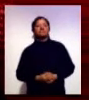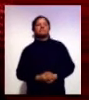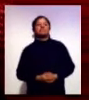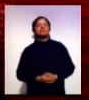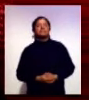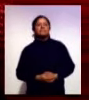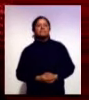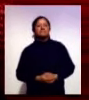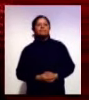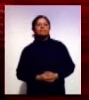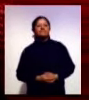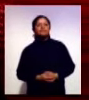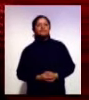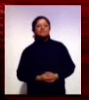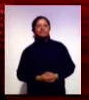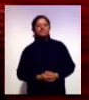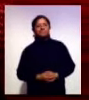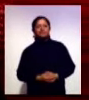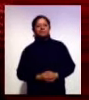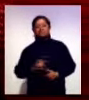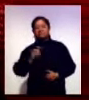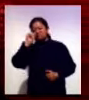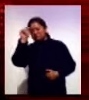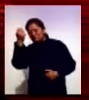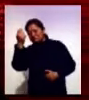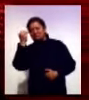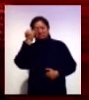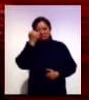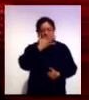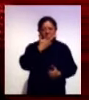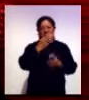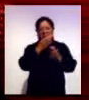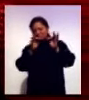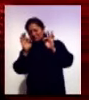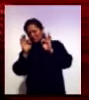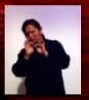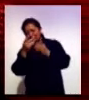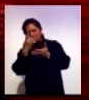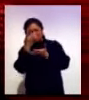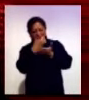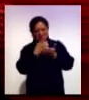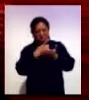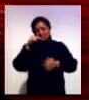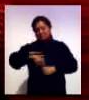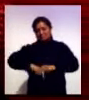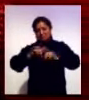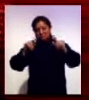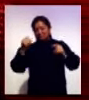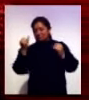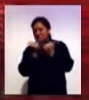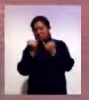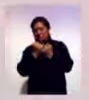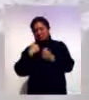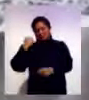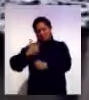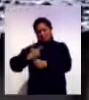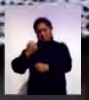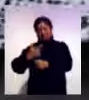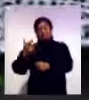la técnica o las figuras, las formas de aquí de Tlaxcala que nos identifican, o aquí de